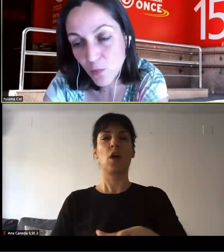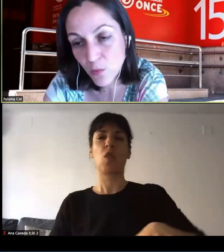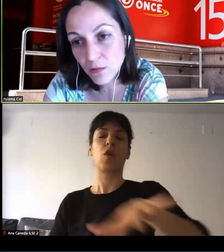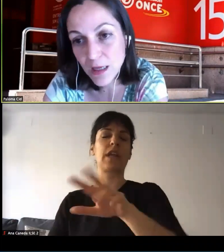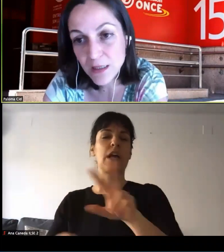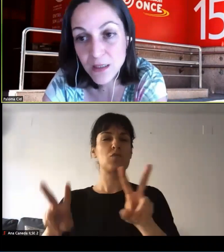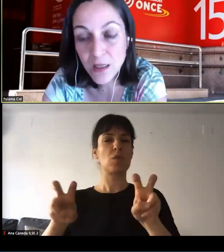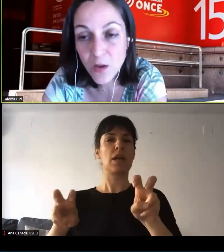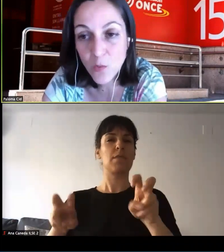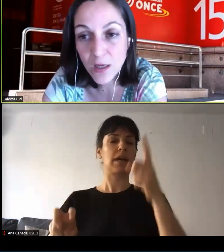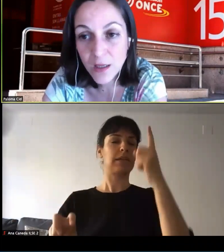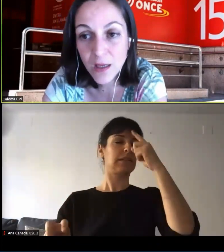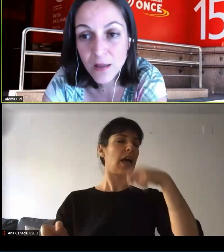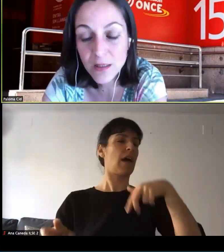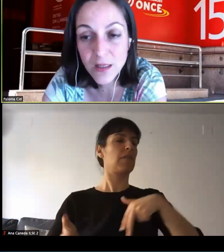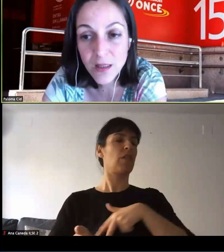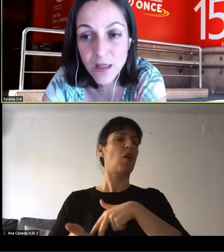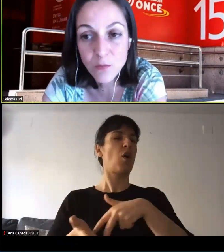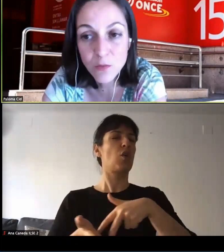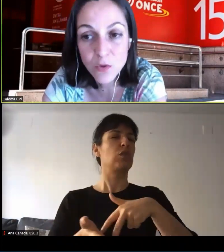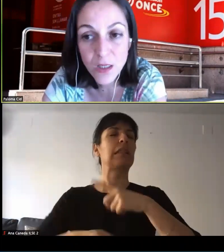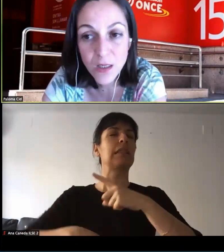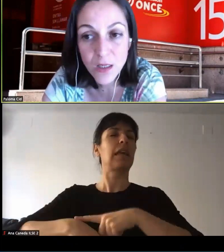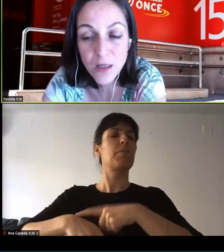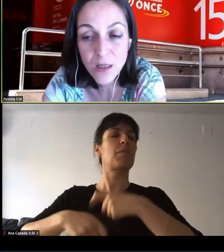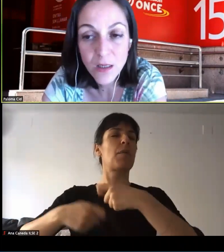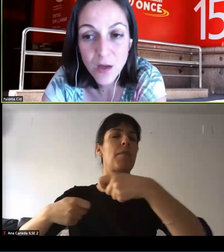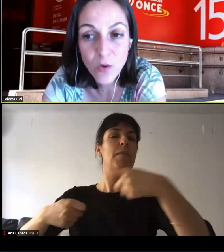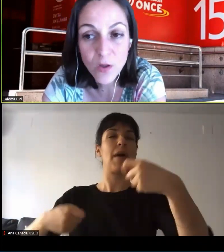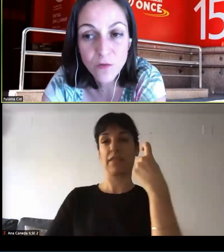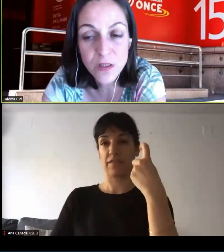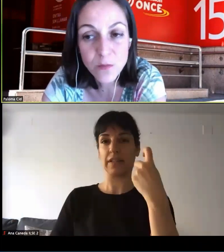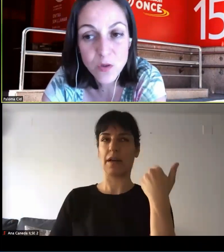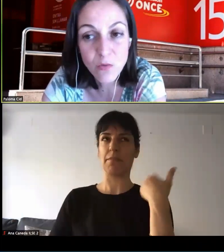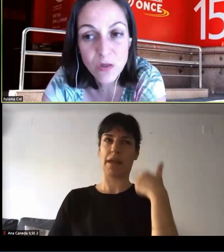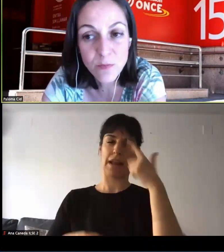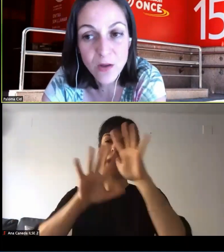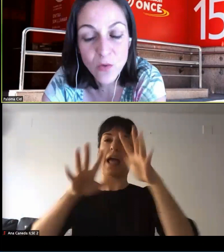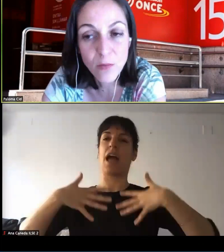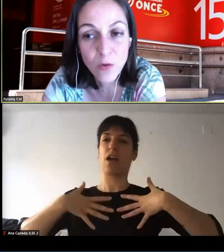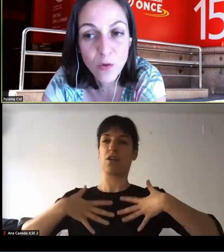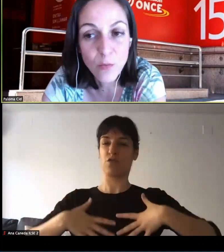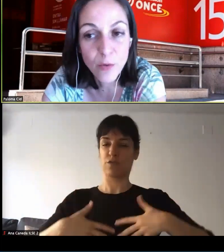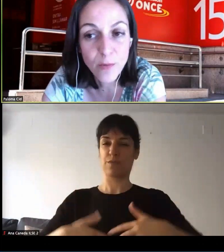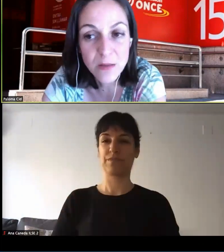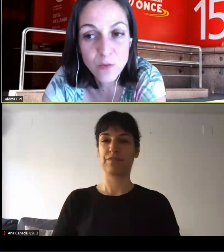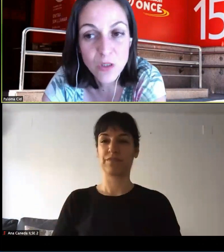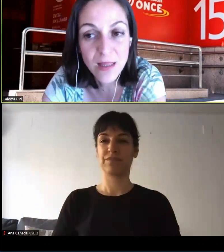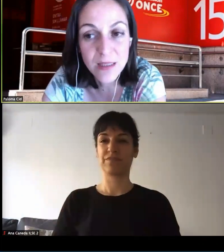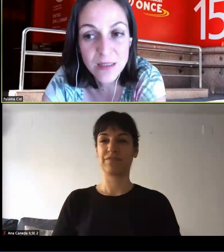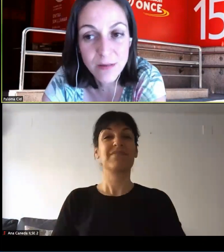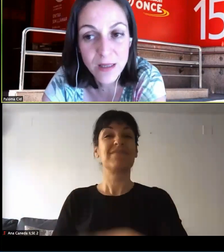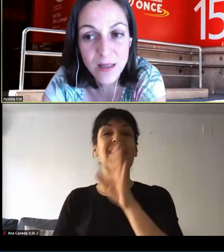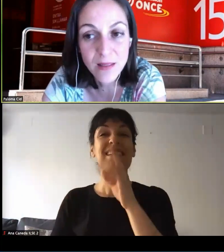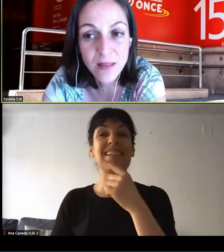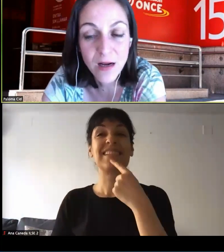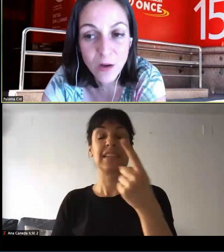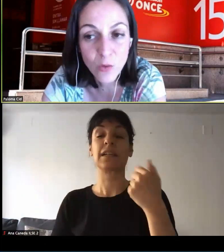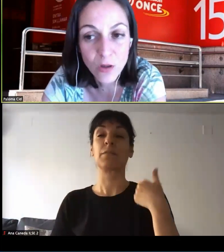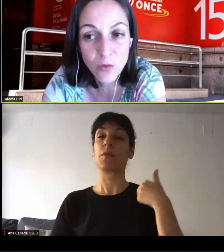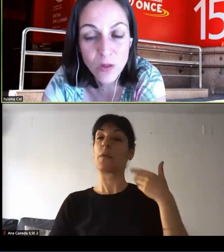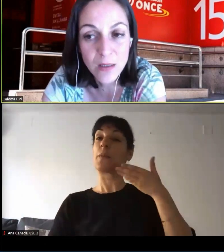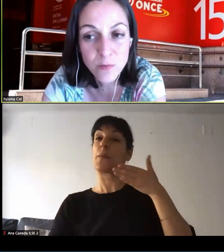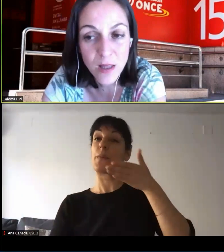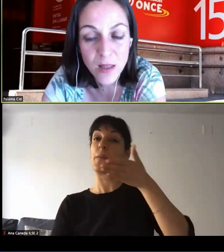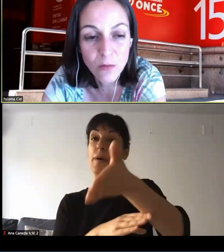¿de acuerdo? Así que igual que antes decíamos que cuando fuésemos a un espacio nuevo comprobásemos la accesibilidad del